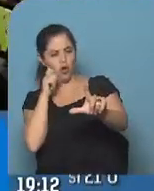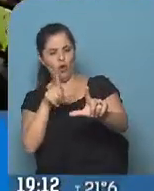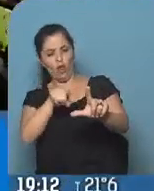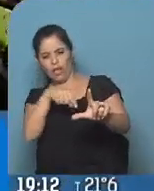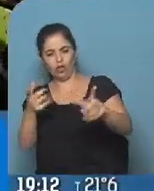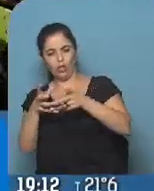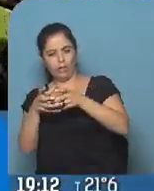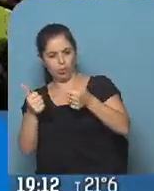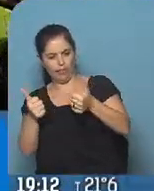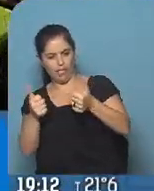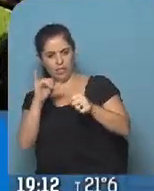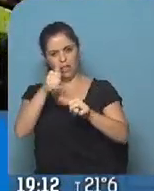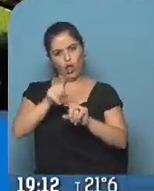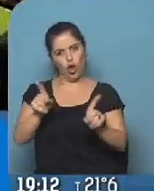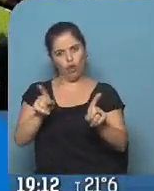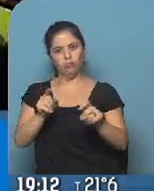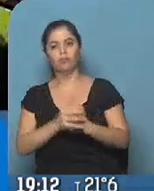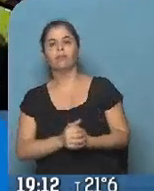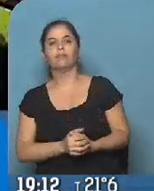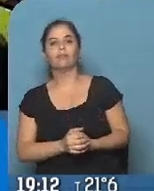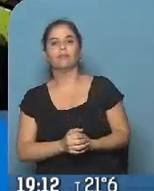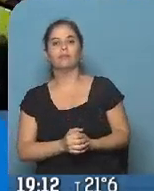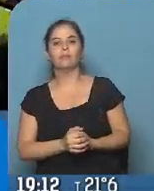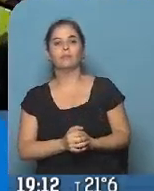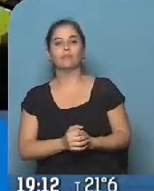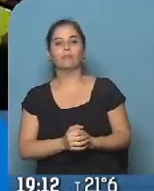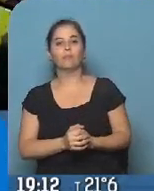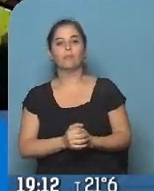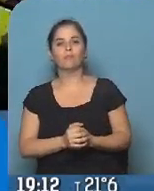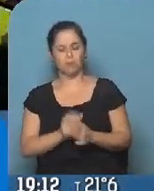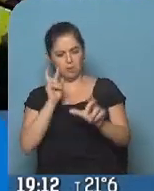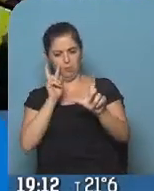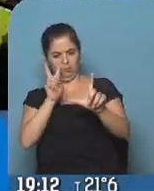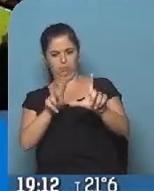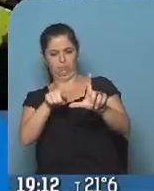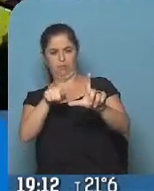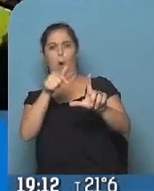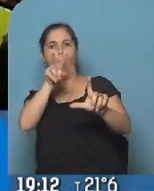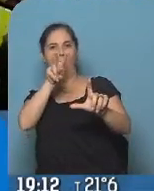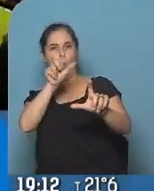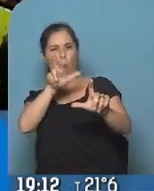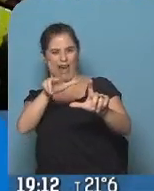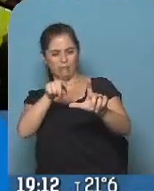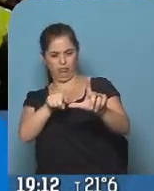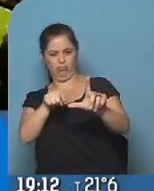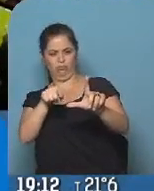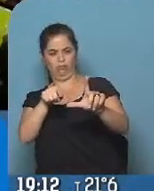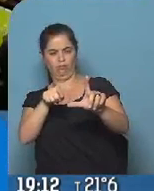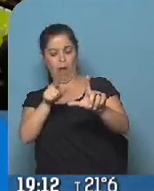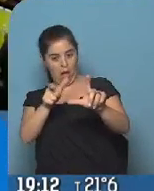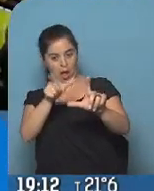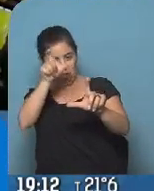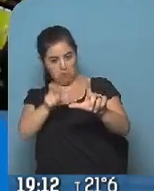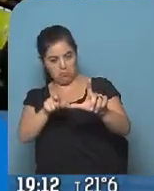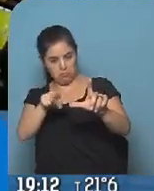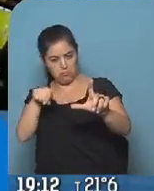árabe Al-Shahat. Rocky consulta con el VAR la posición del jugador árabe